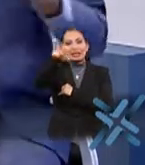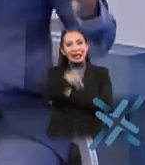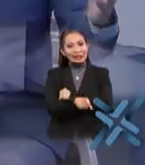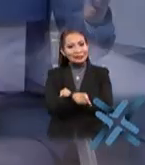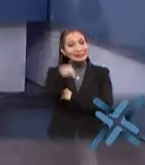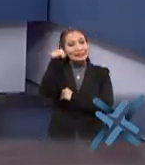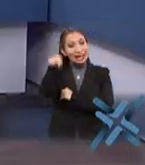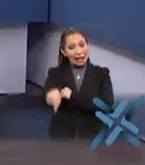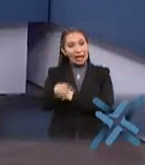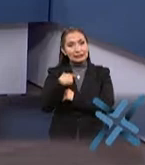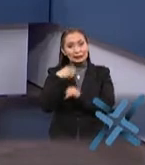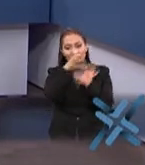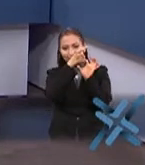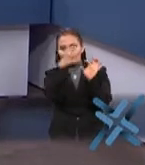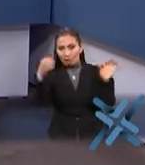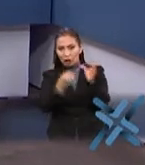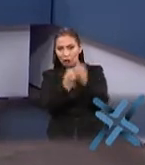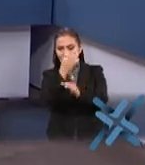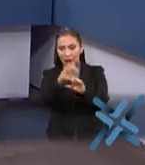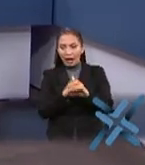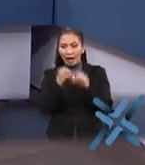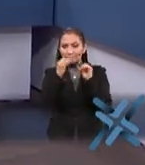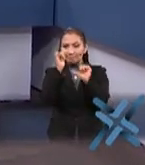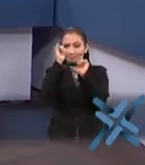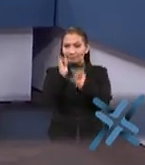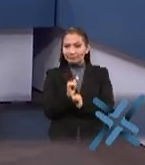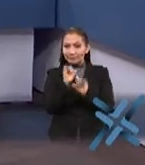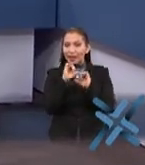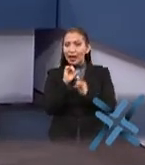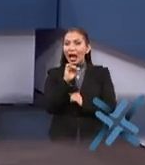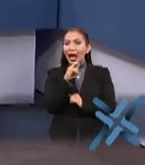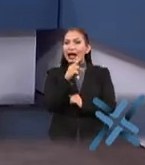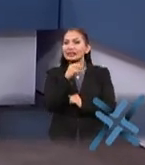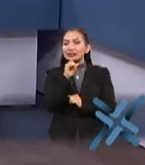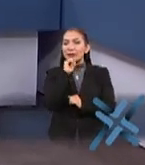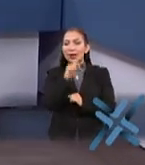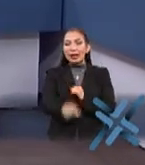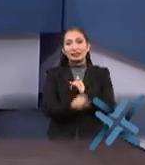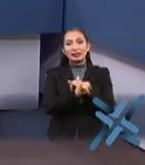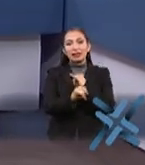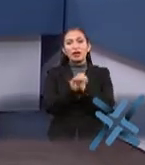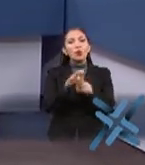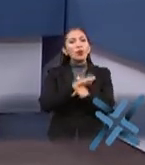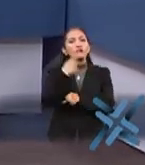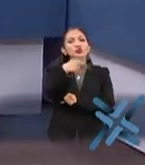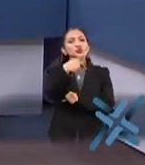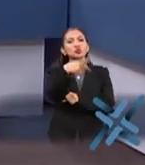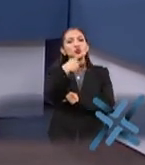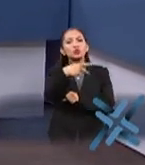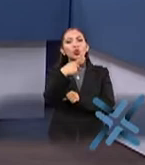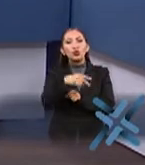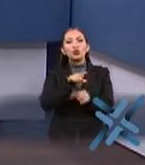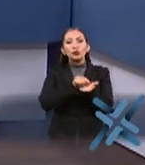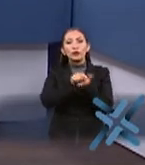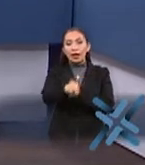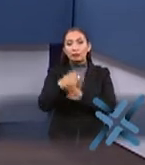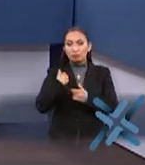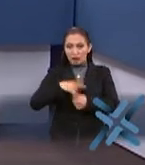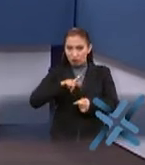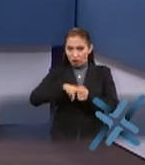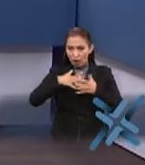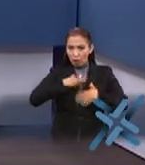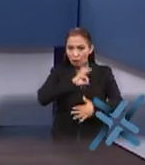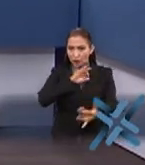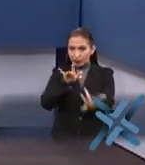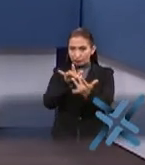AIEDMX, que es lo que es la nueva agencia, y por supuesto también en nuestras redes sociales. Ana Cris, ¿cuál es tu cuenta de Twitter? Así es, personalmente